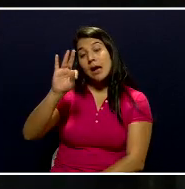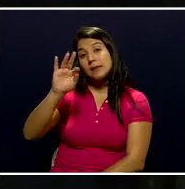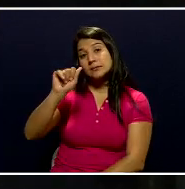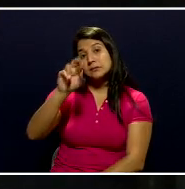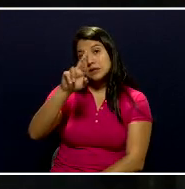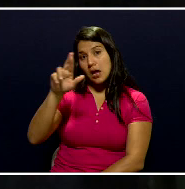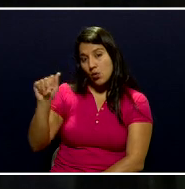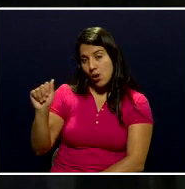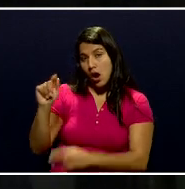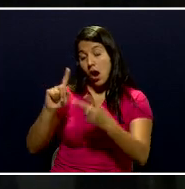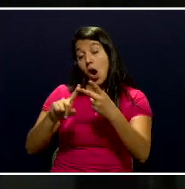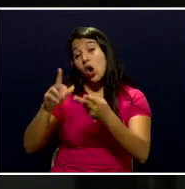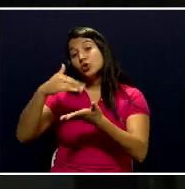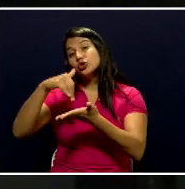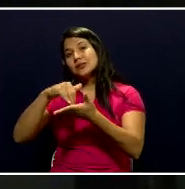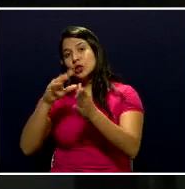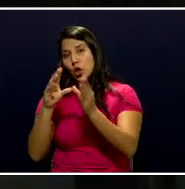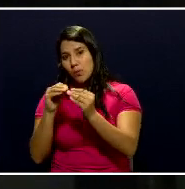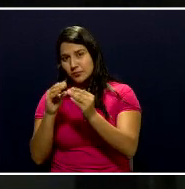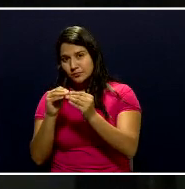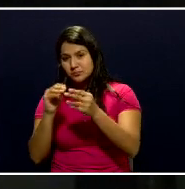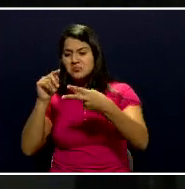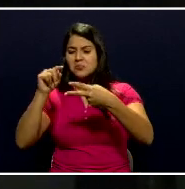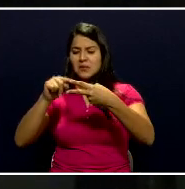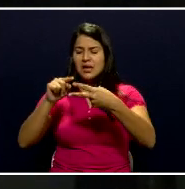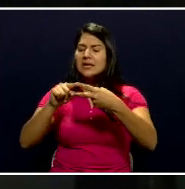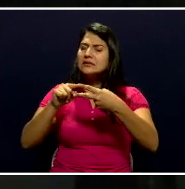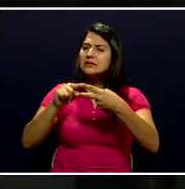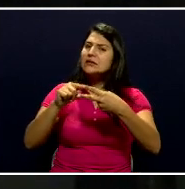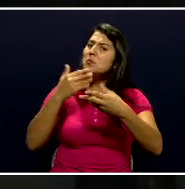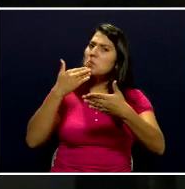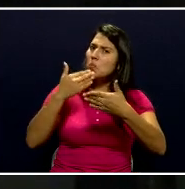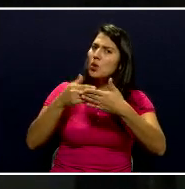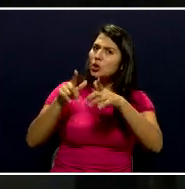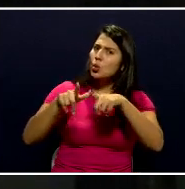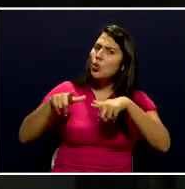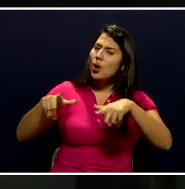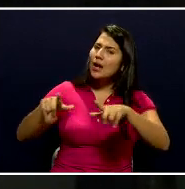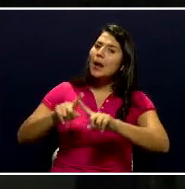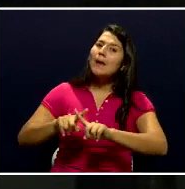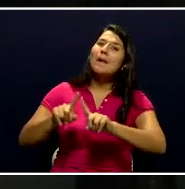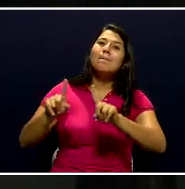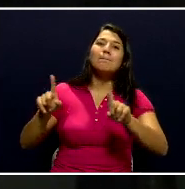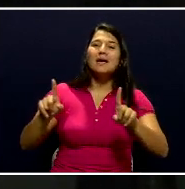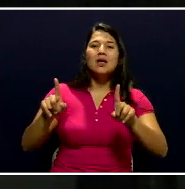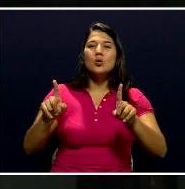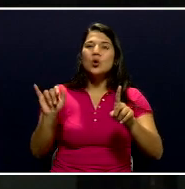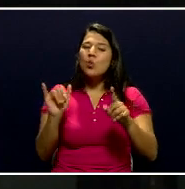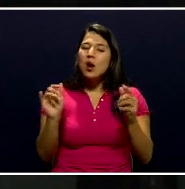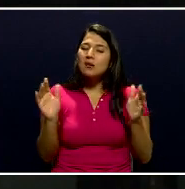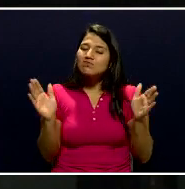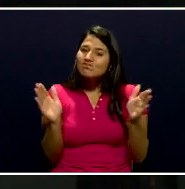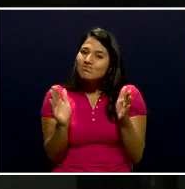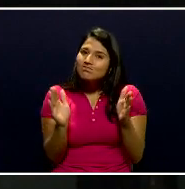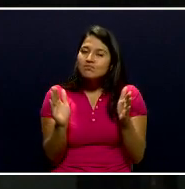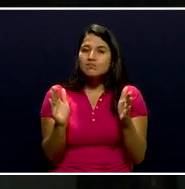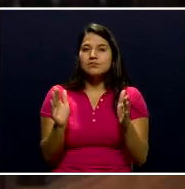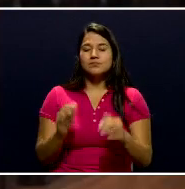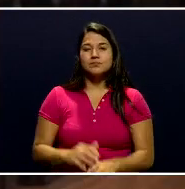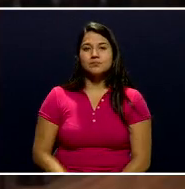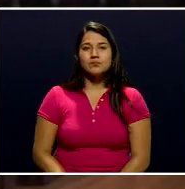pero aparentemente ese, aunque son muy buenas instalaciones, carecerían del tamaño suficiente para